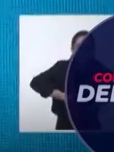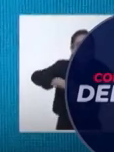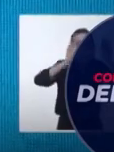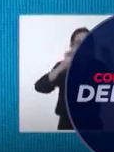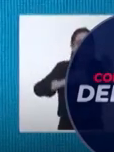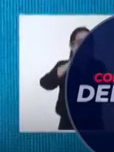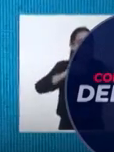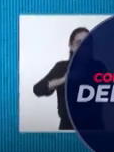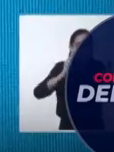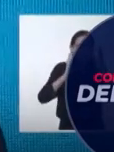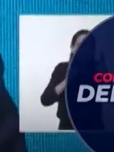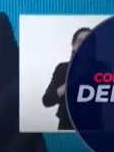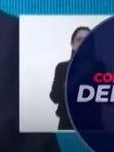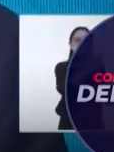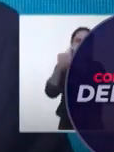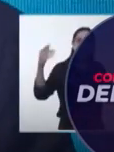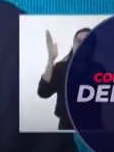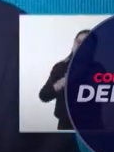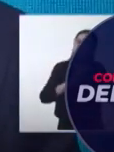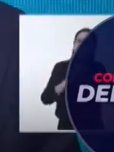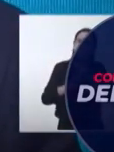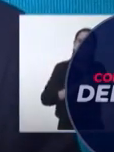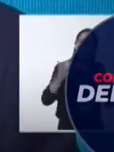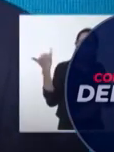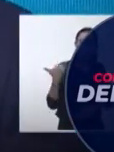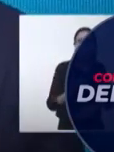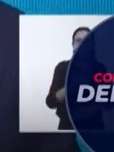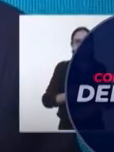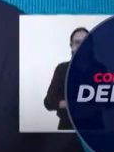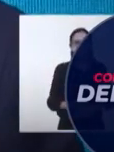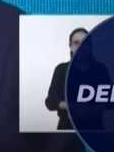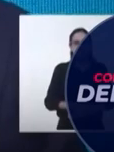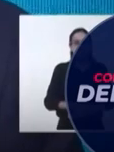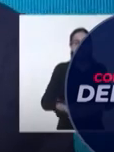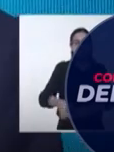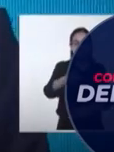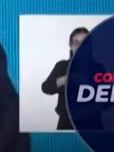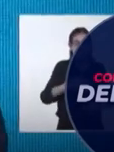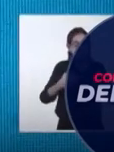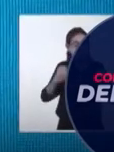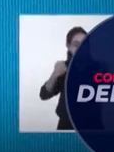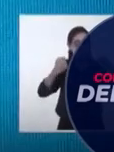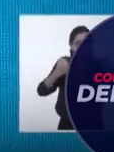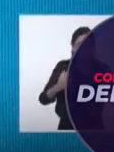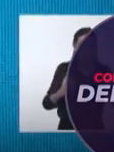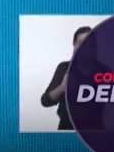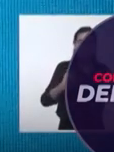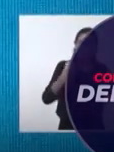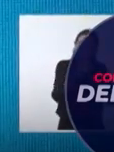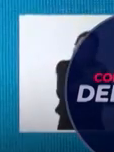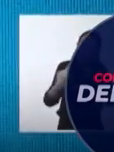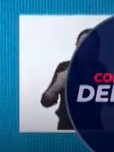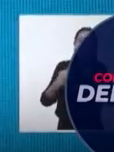Salta, por ejemplo, Milei cayó 10 puntos y Massa subió 10 puntos, y así podemos recorrer el mapa, y lo que